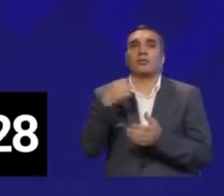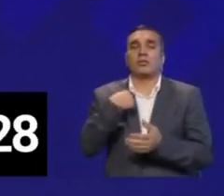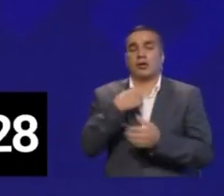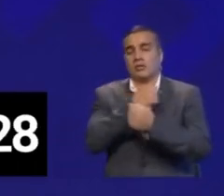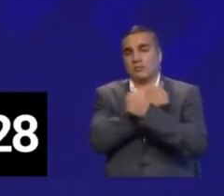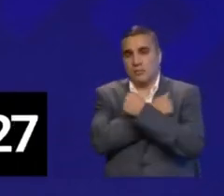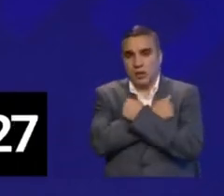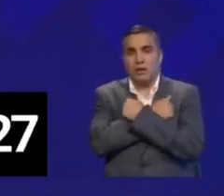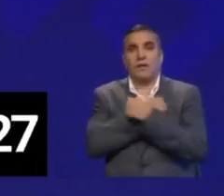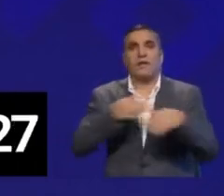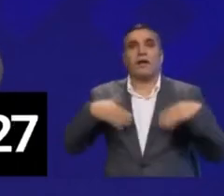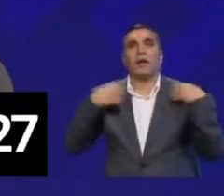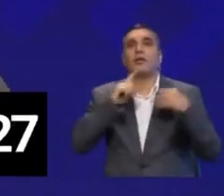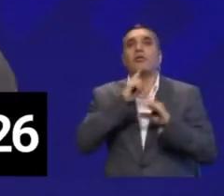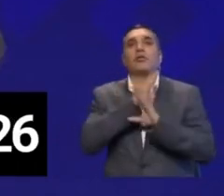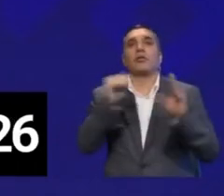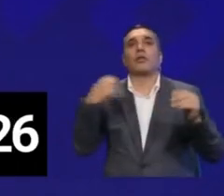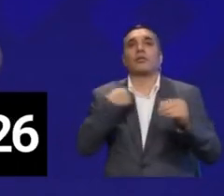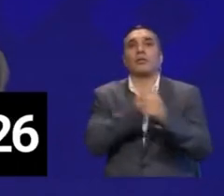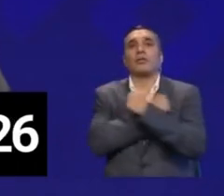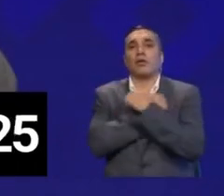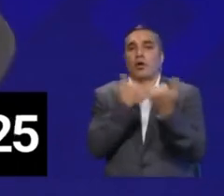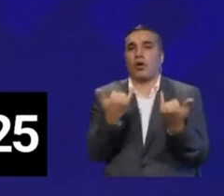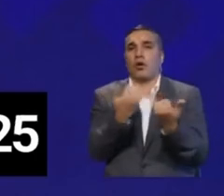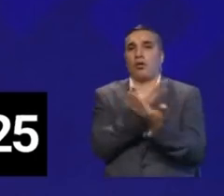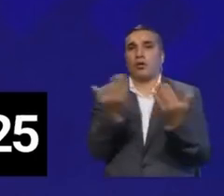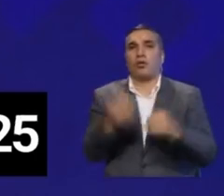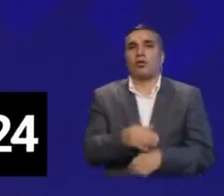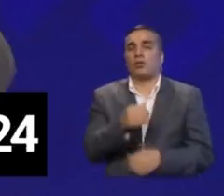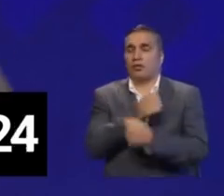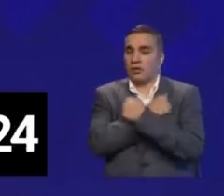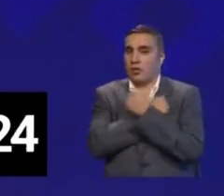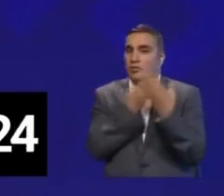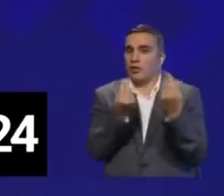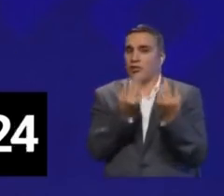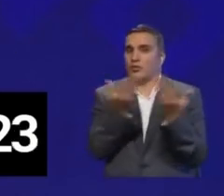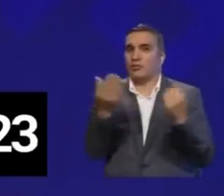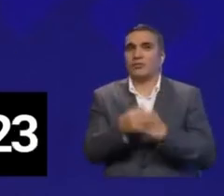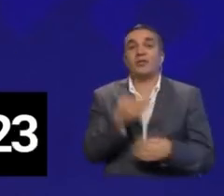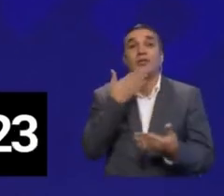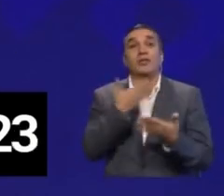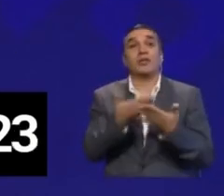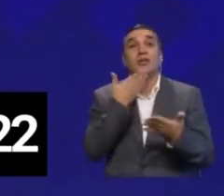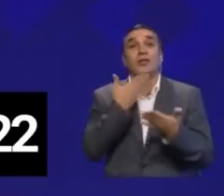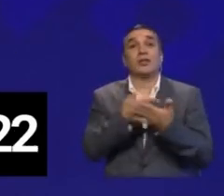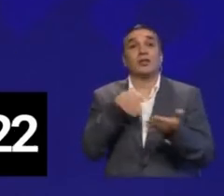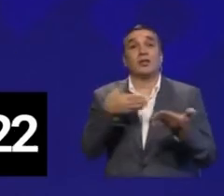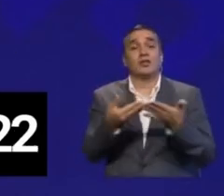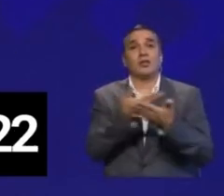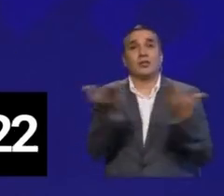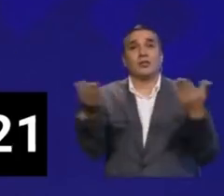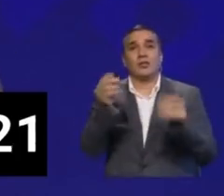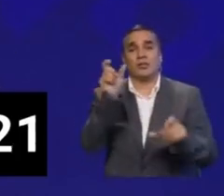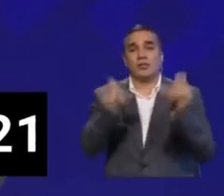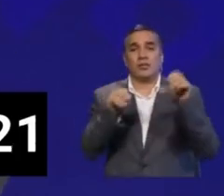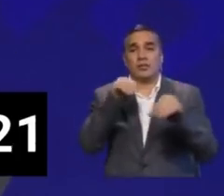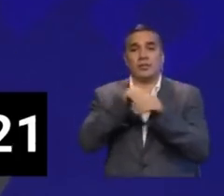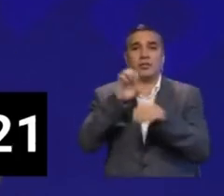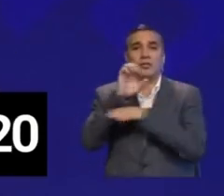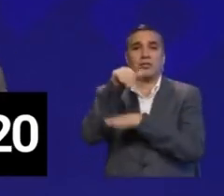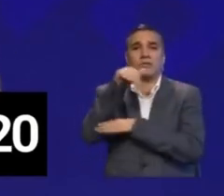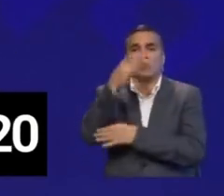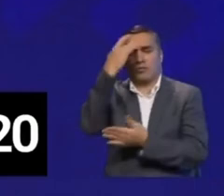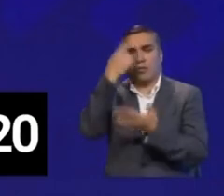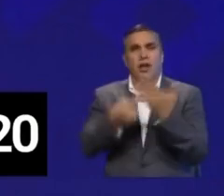amor. Feliz cumpleaños, mi amor, el día de hoy. Te quiero mucho. Gracias a todos los ecuatorianos